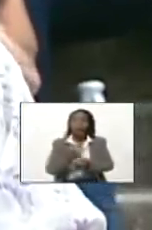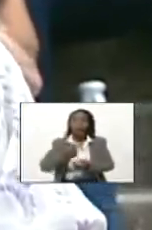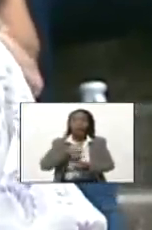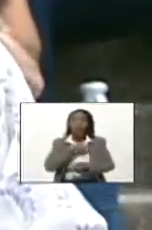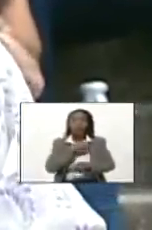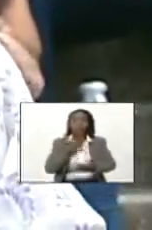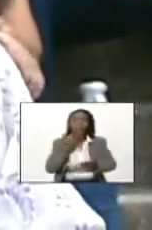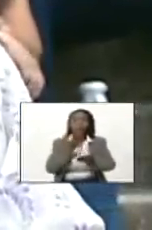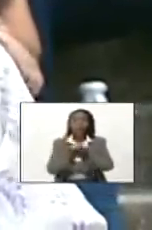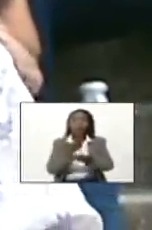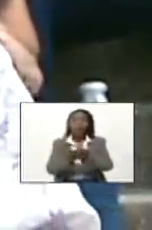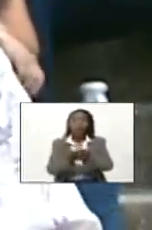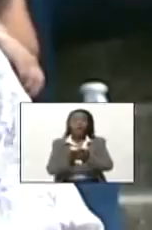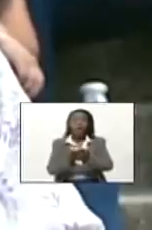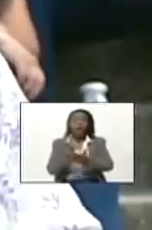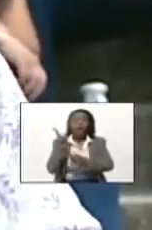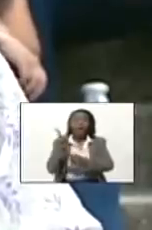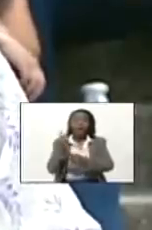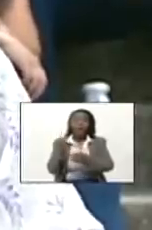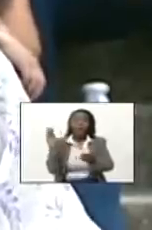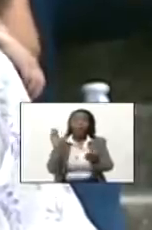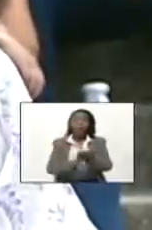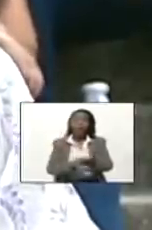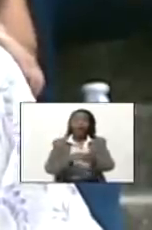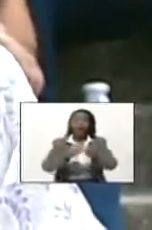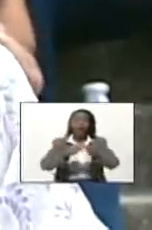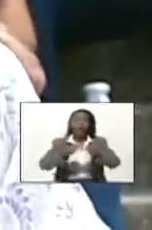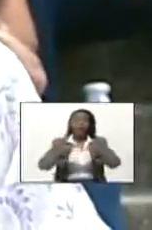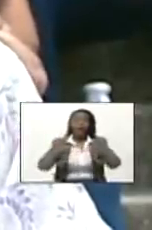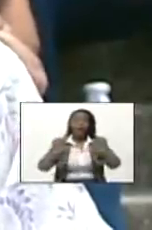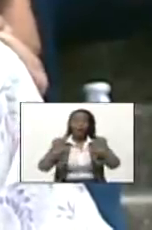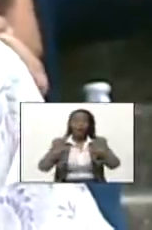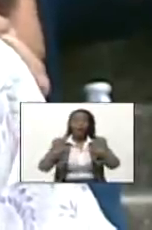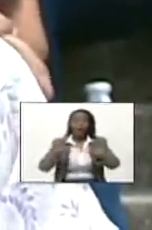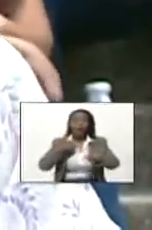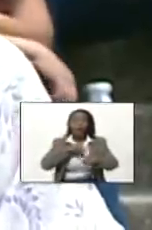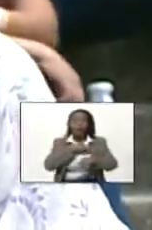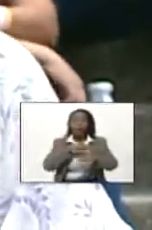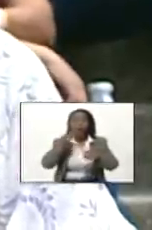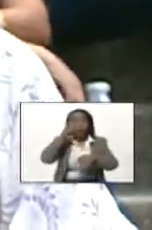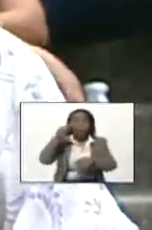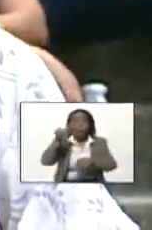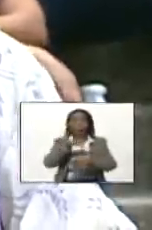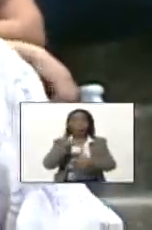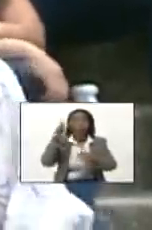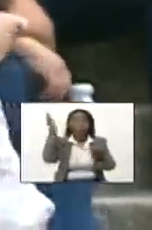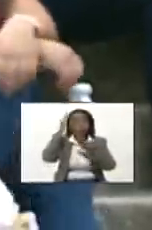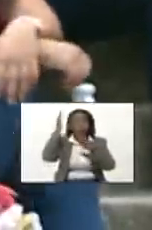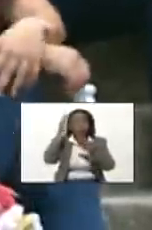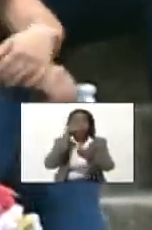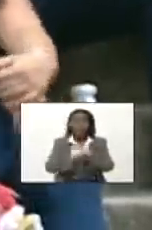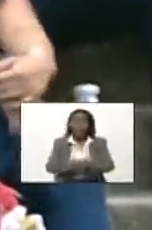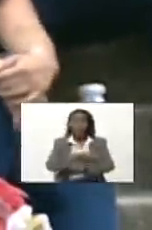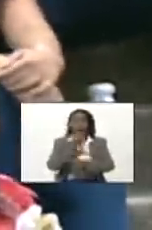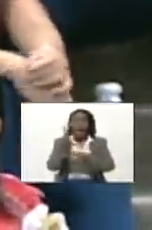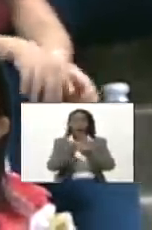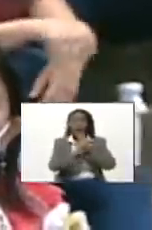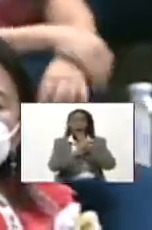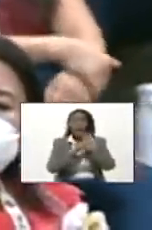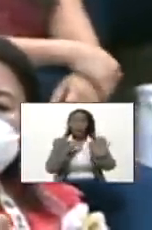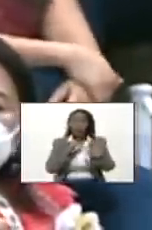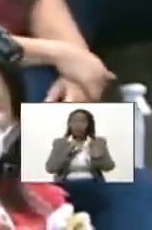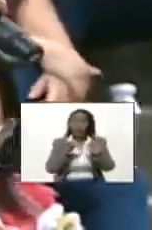nuestra propuesta era que se demarcaran las tierras y los territorios de los pueblos indígenas. Y hay un artículo en